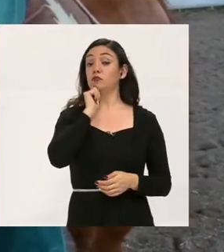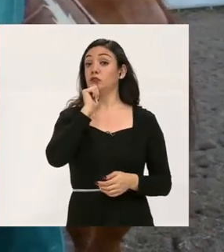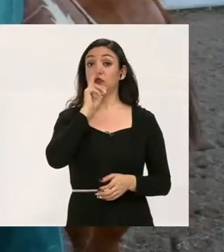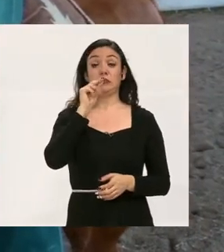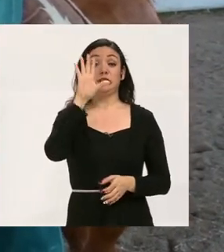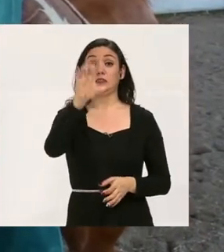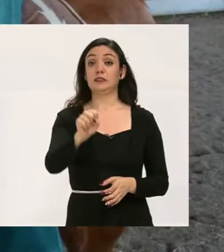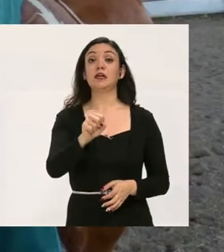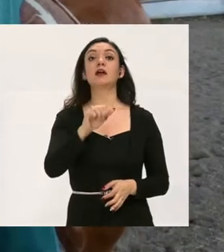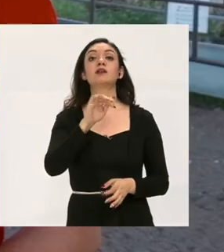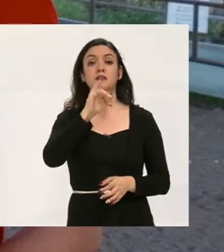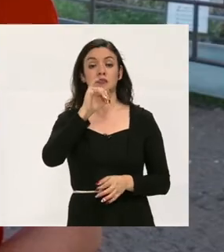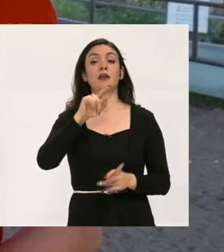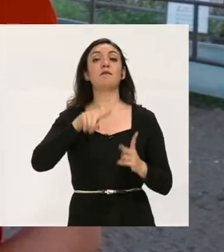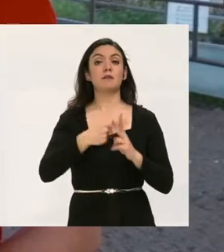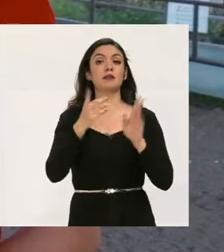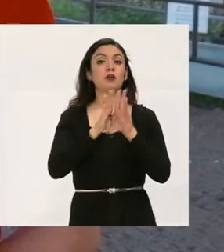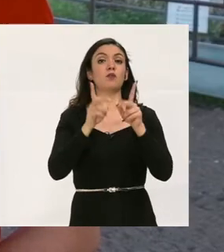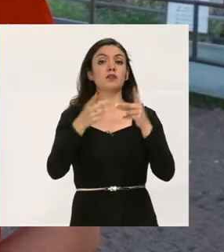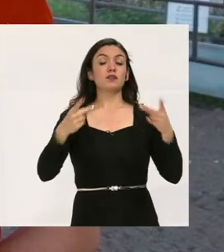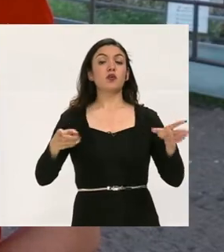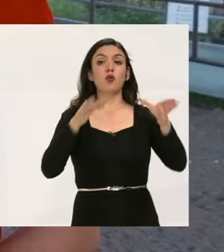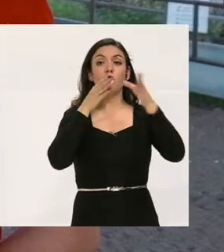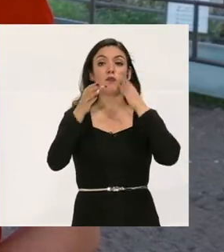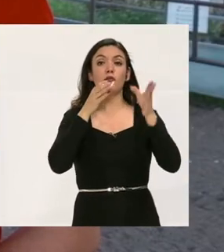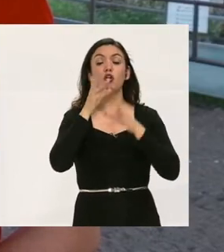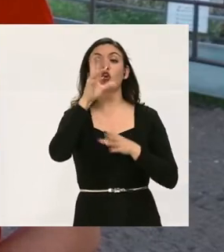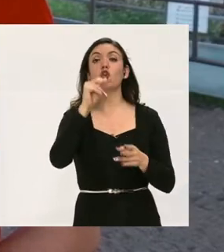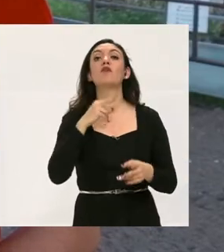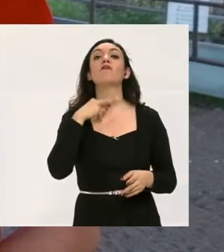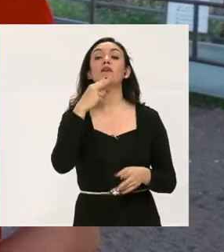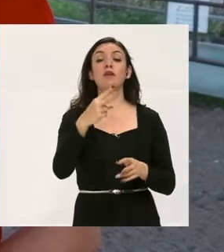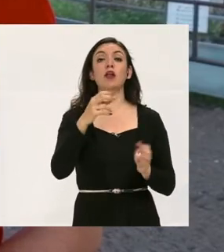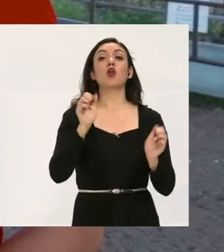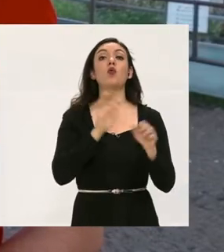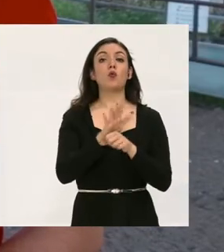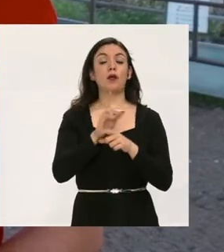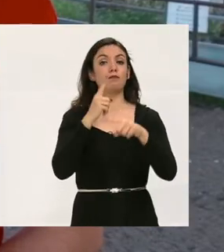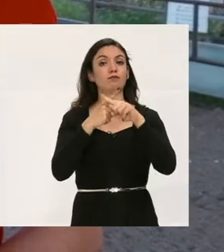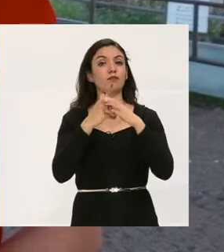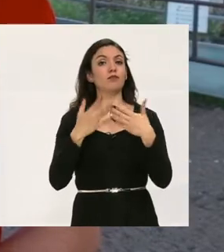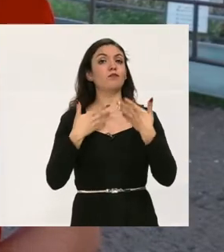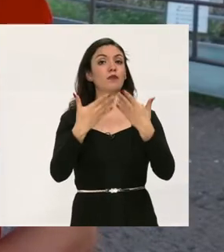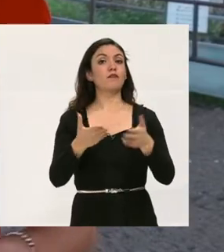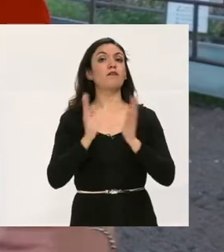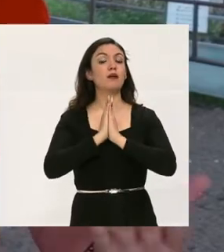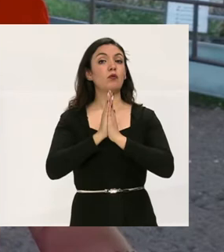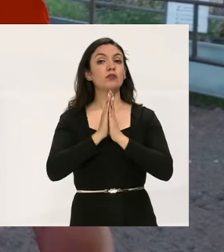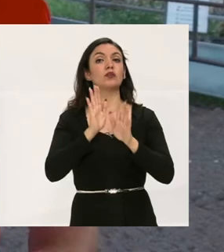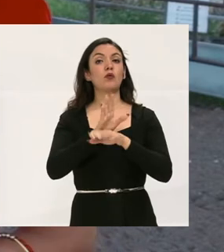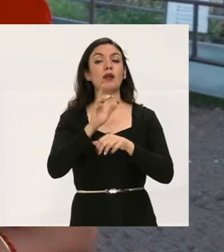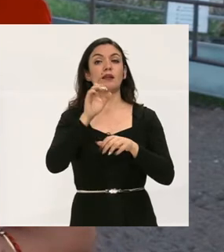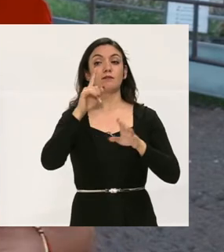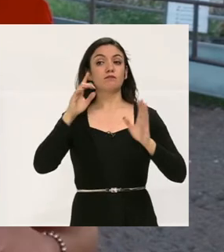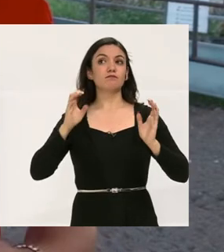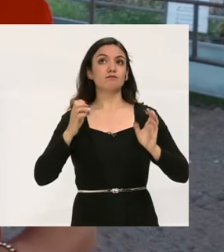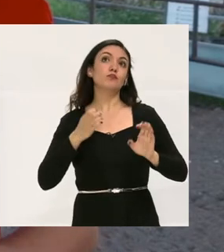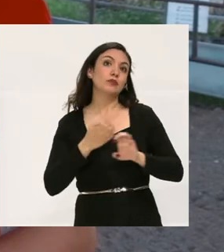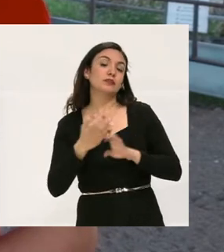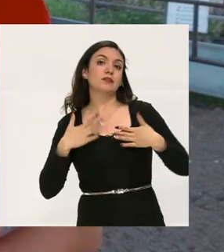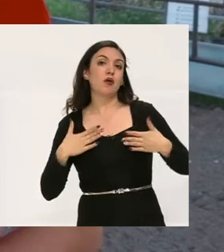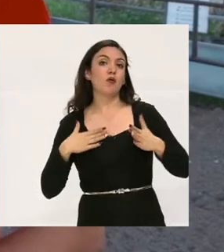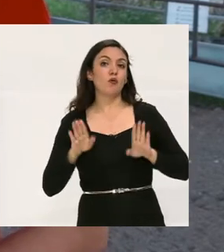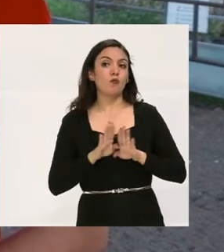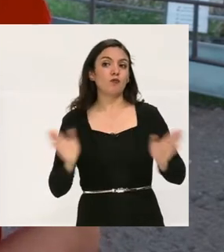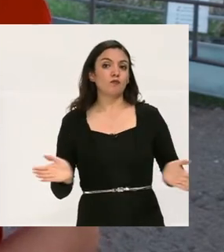en caso de que no sea posible si empiezan a desarrollar una comunicación no verbal lo cual favorece mucho en el estado